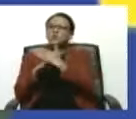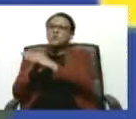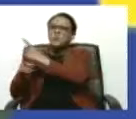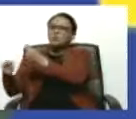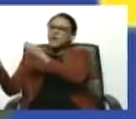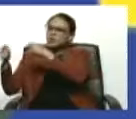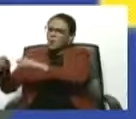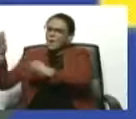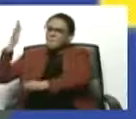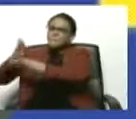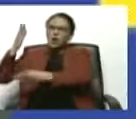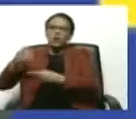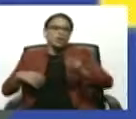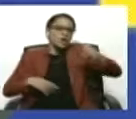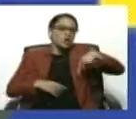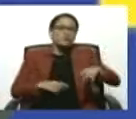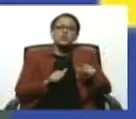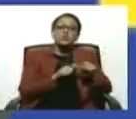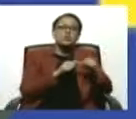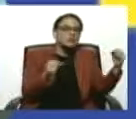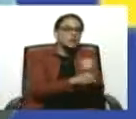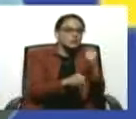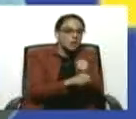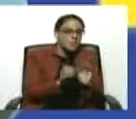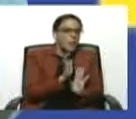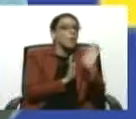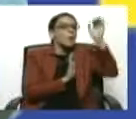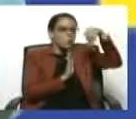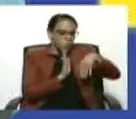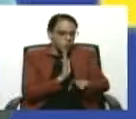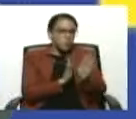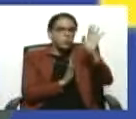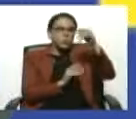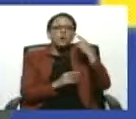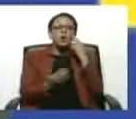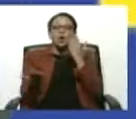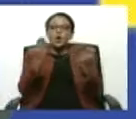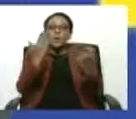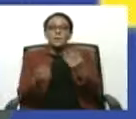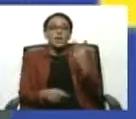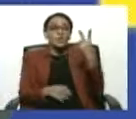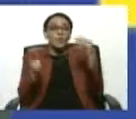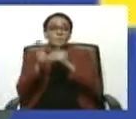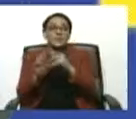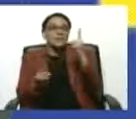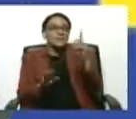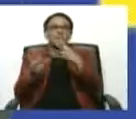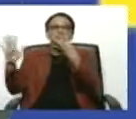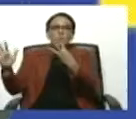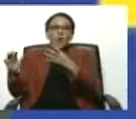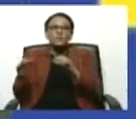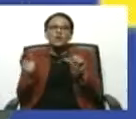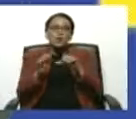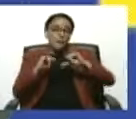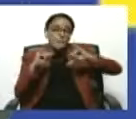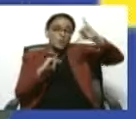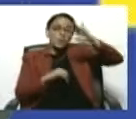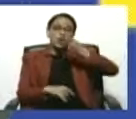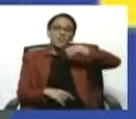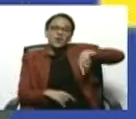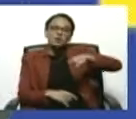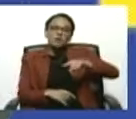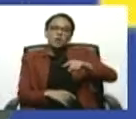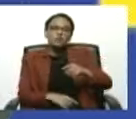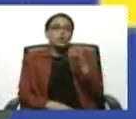59%. Y siempre lo repito, comparemos febrero del 2019, donde la inflación anualizada fue